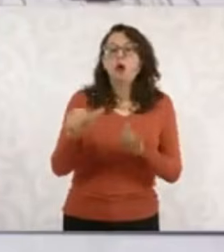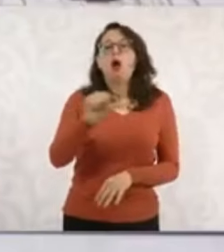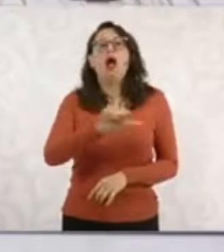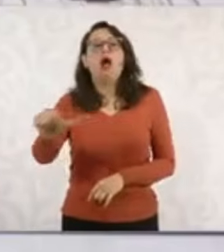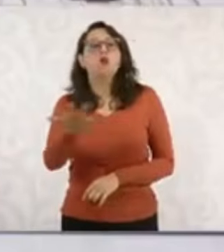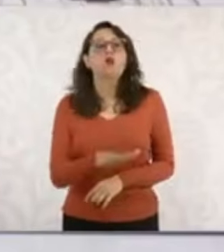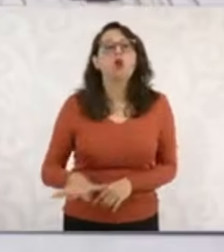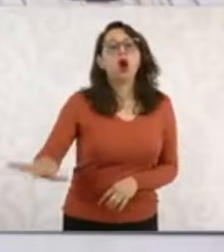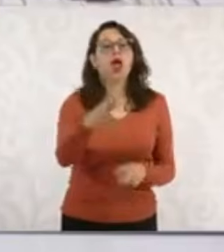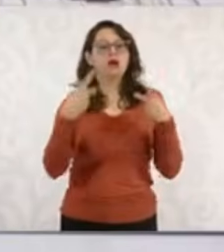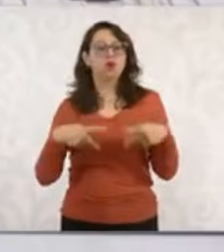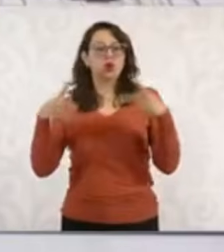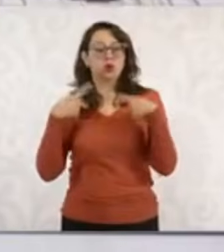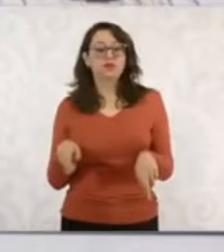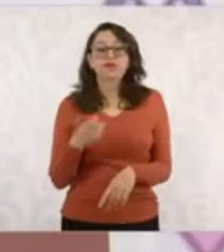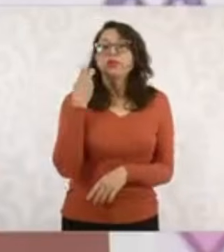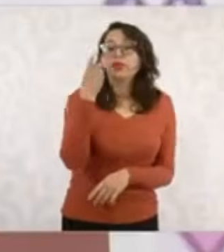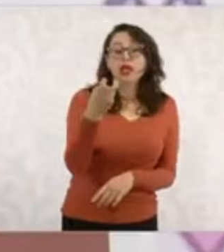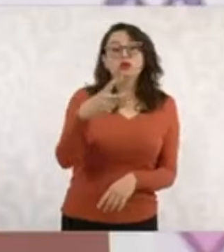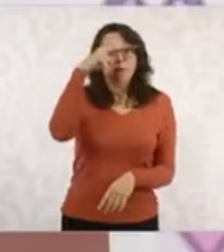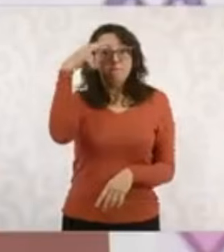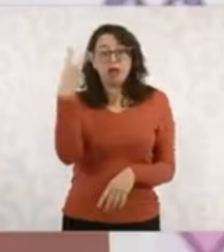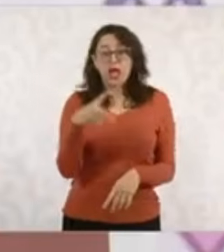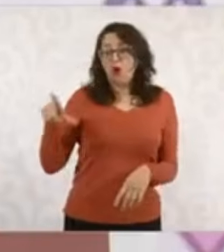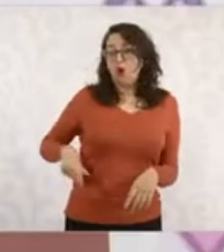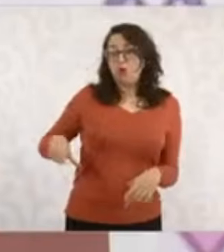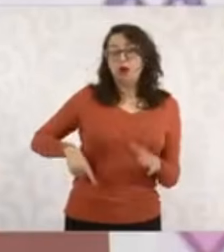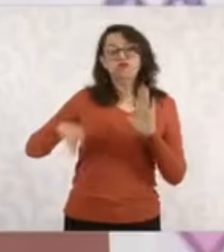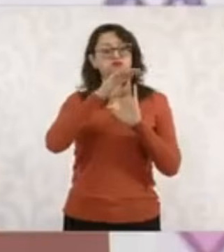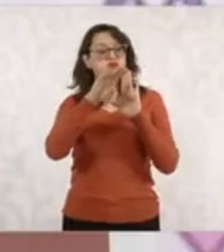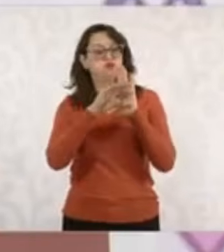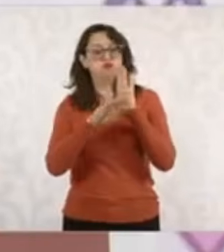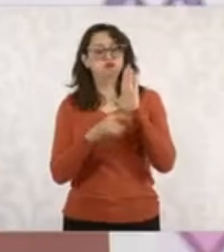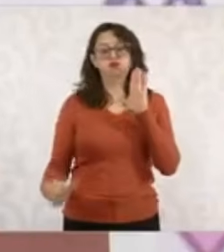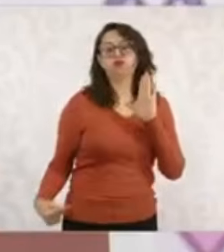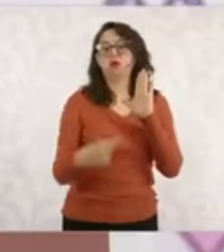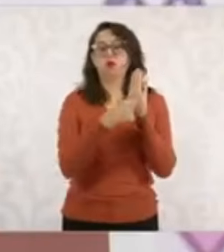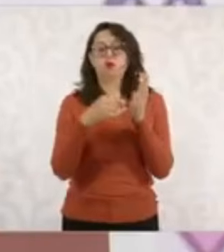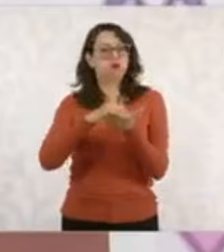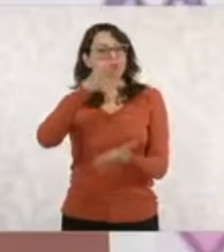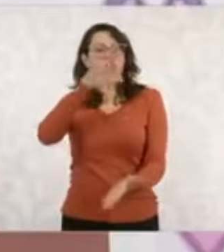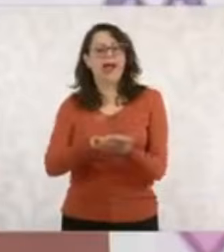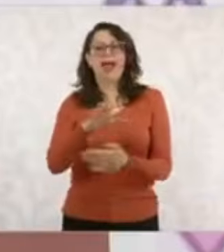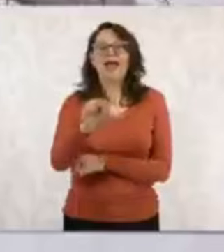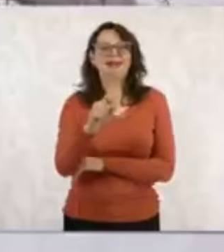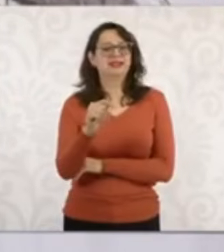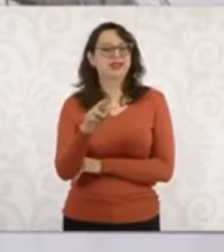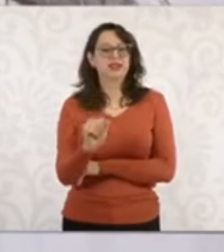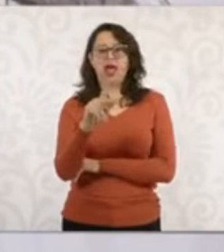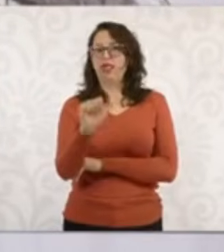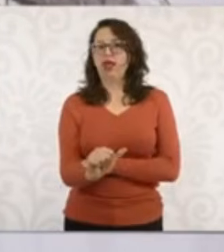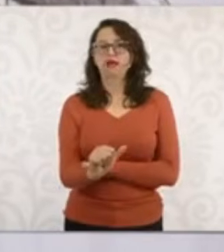muy importante de la política exterior mexicana, que viene desde la doctrina Estrada. Entonces, es